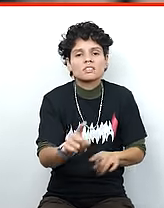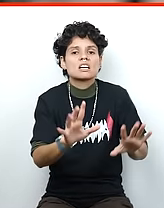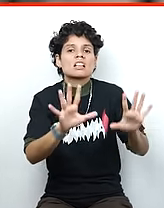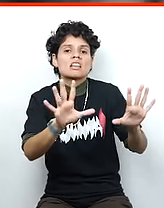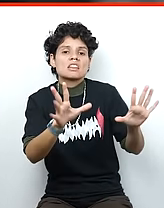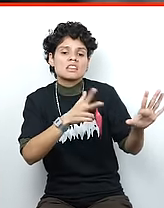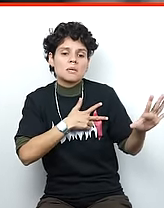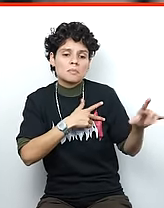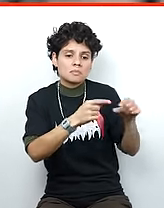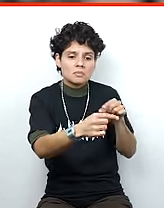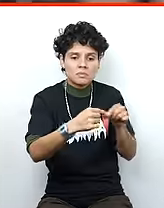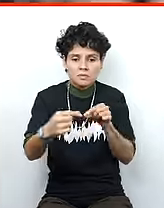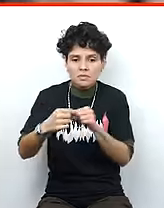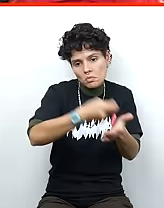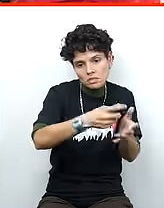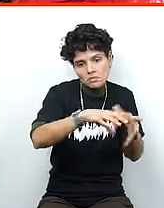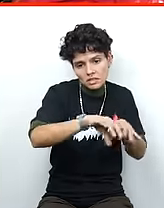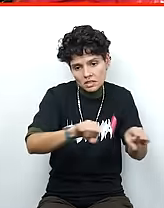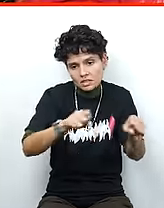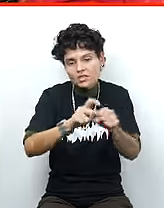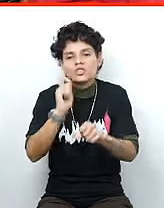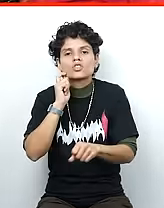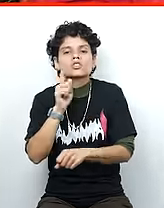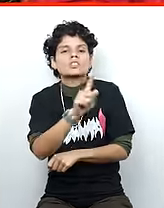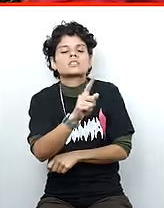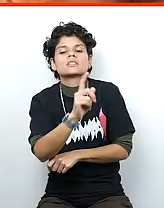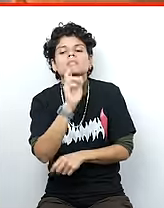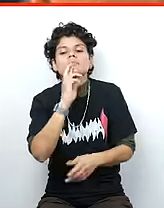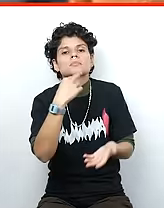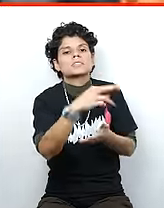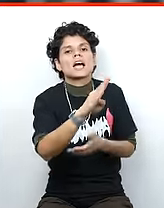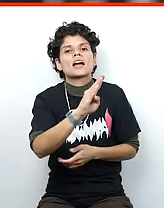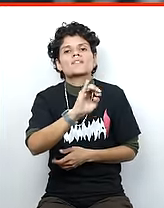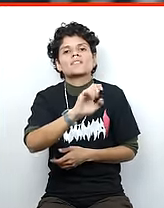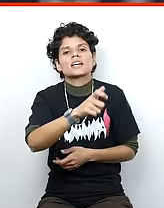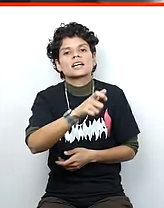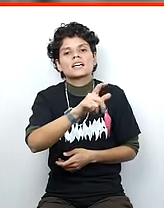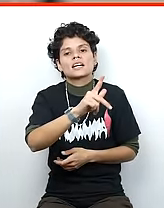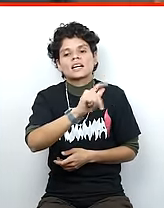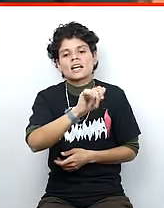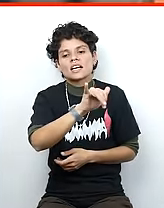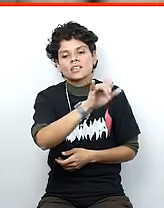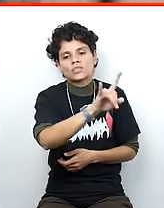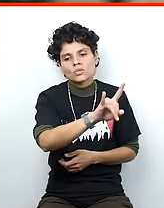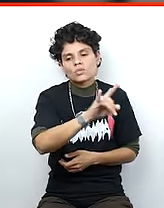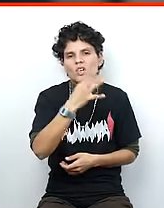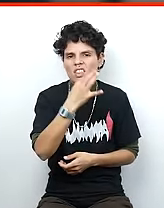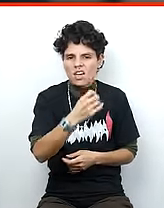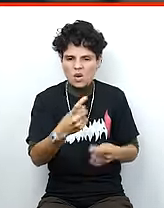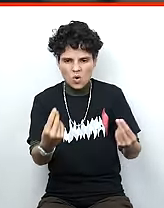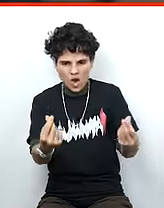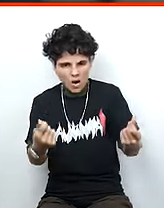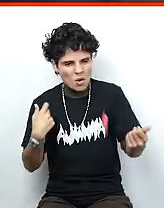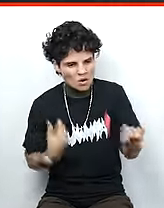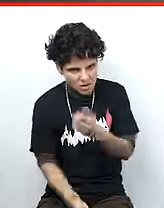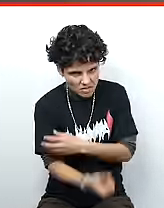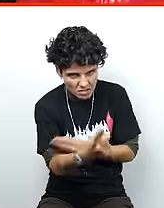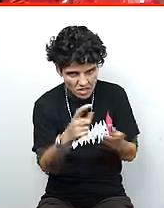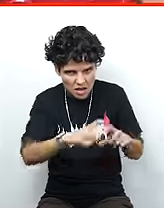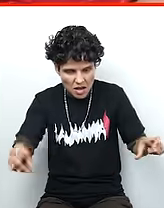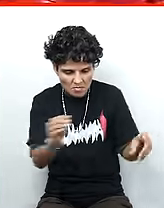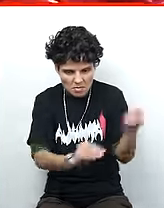me fui para allá y dije, ya voy a hacer un reggaetón. Y le hablo al beat Cayu y me respondió el tiro, hermano, y me dijo, bueno, hermano, tengo el mismo pedazo de beat. Ese beat lo